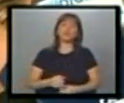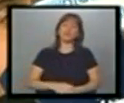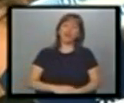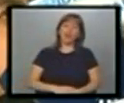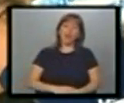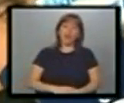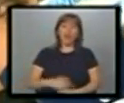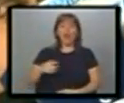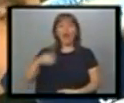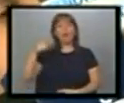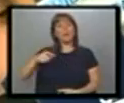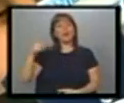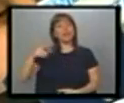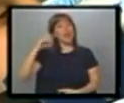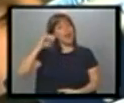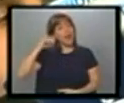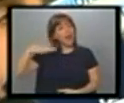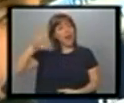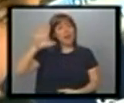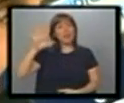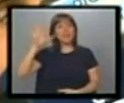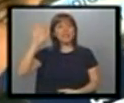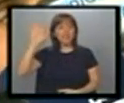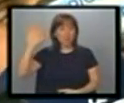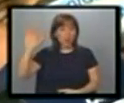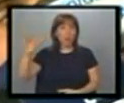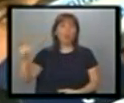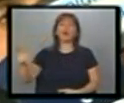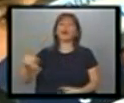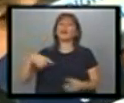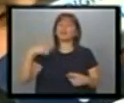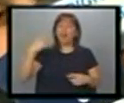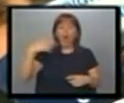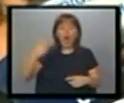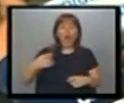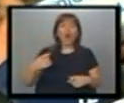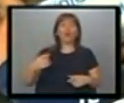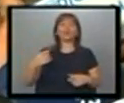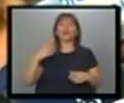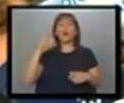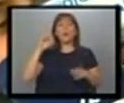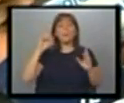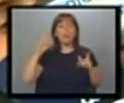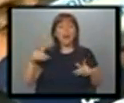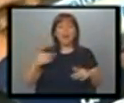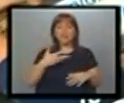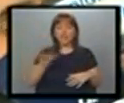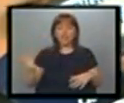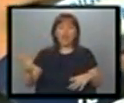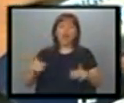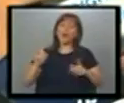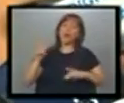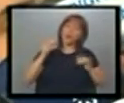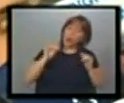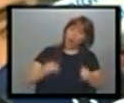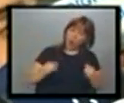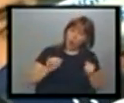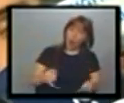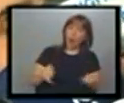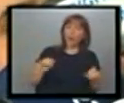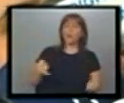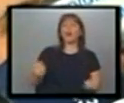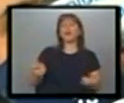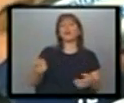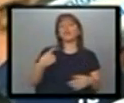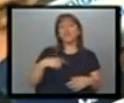que tiene más de 50 años, aquel que tiene un plan social, aquel que es joven y no puede entrar al mercado de trabajo, vamos a insistir